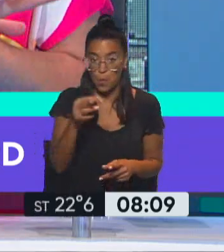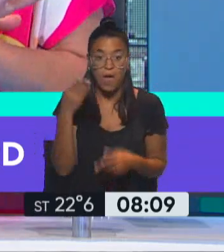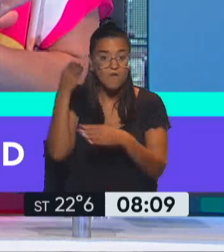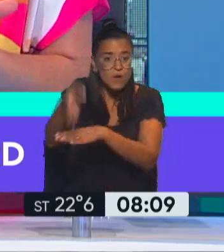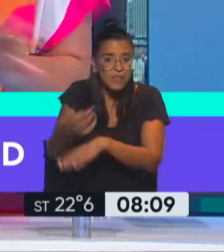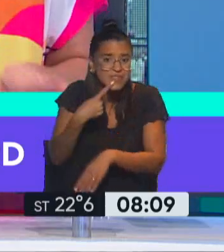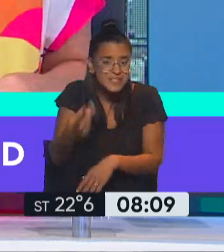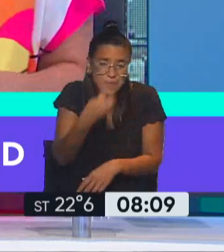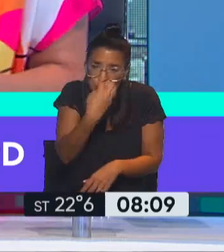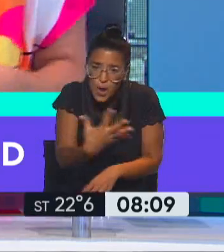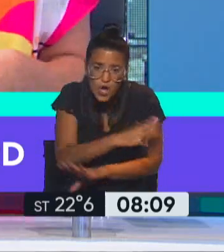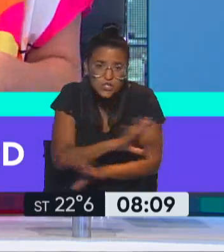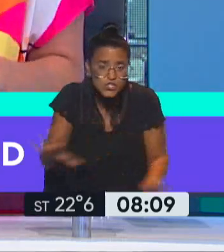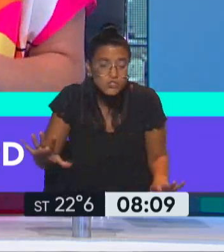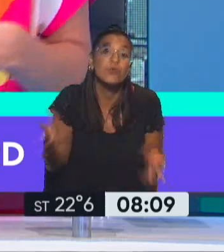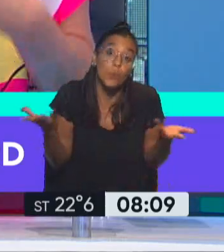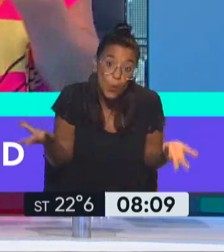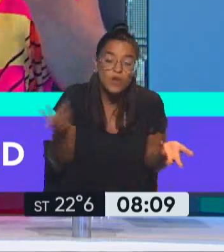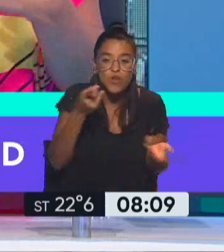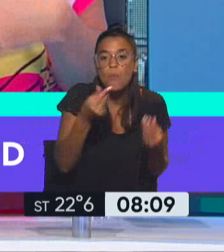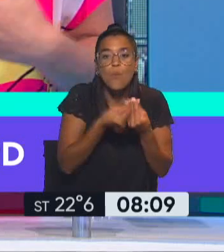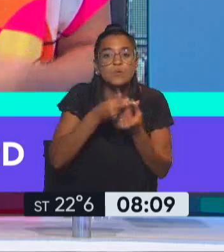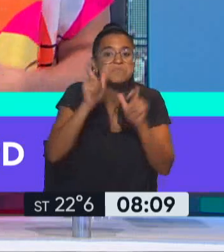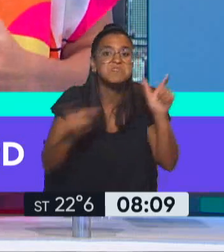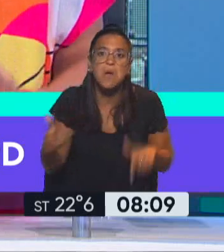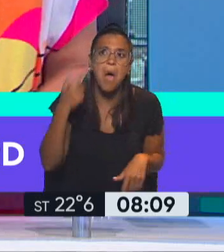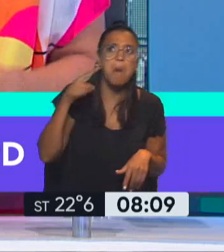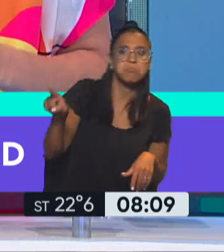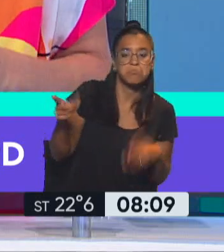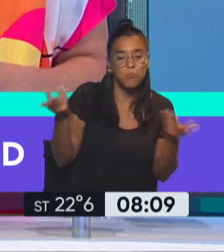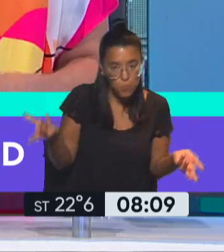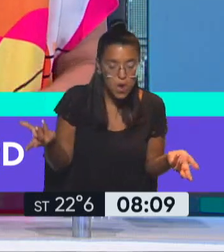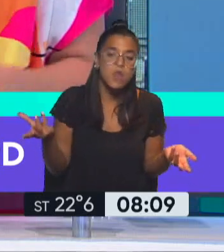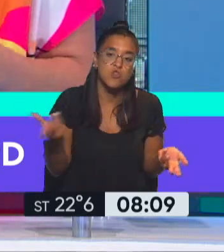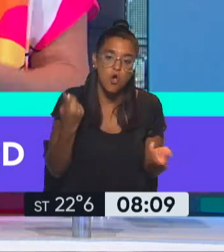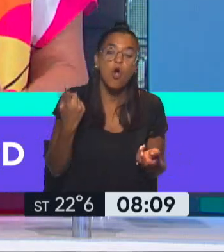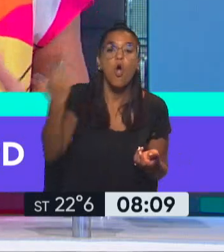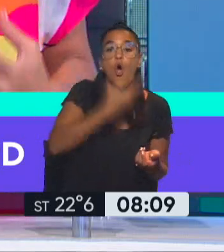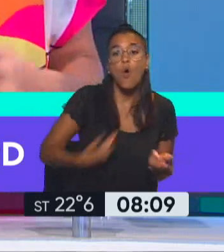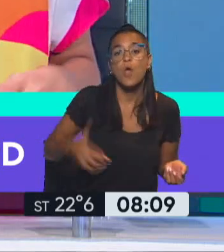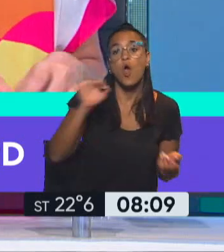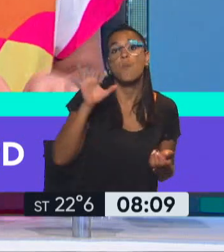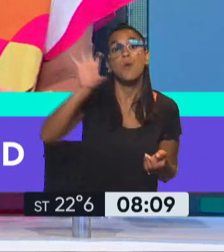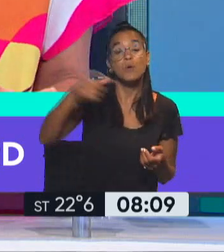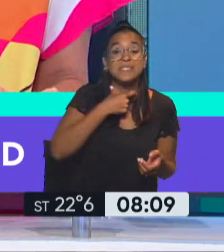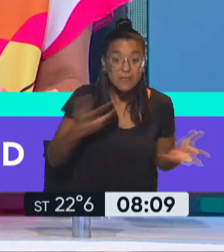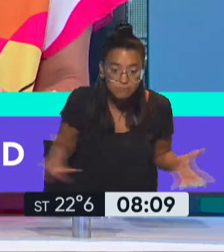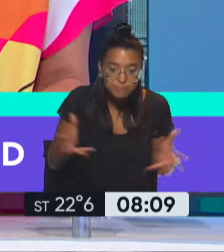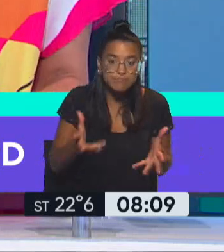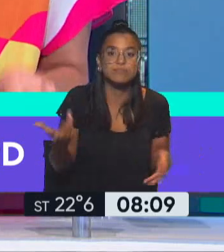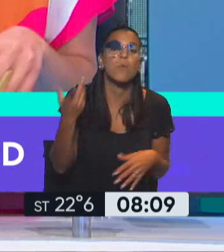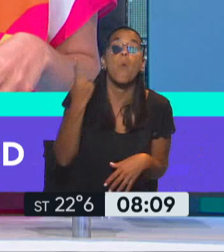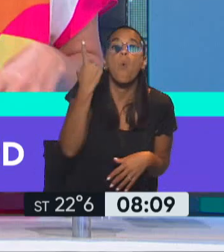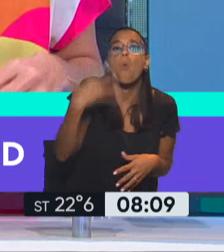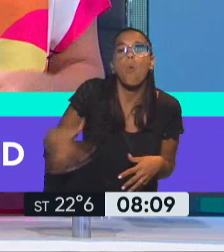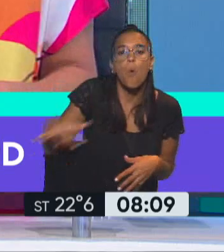maravilloso tremendo así es mucha gente no lo conoce bueno así si el gobierno o alguna provincia que quiere fomentar ayuda en destino en